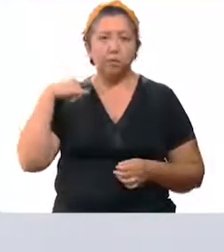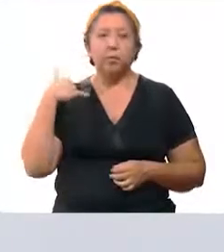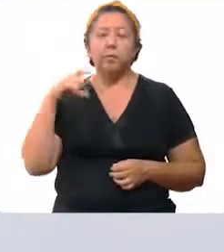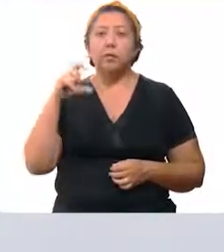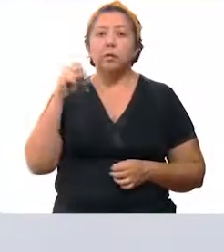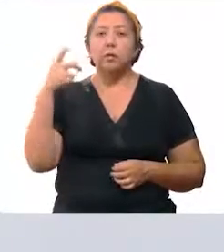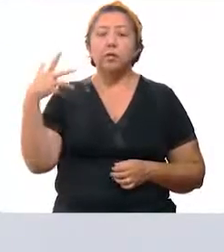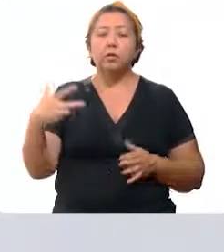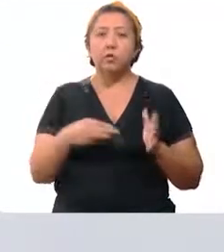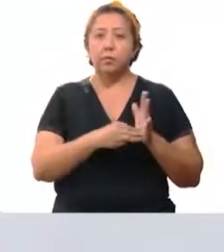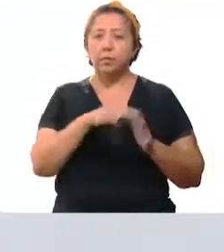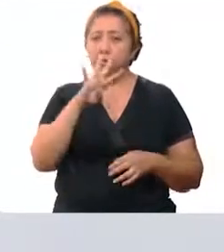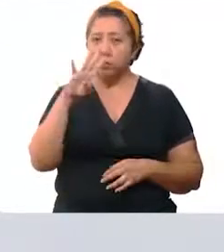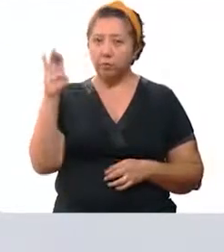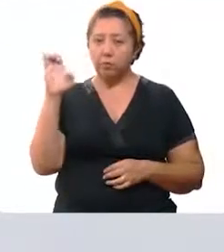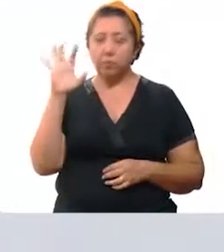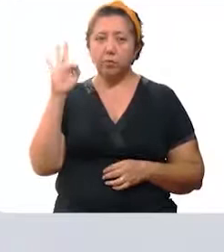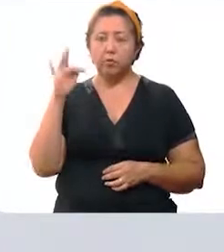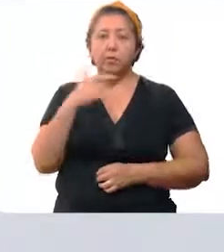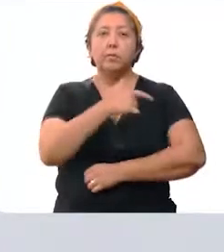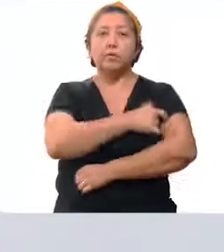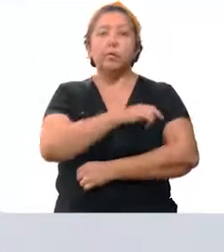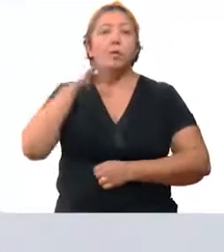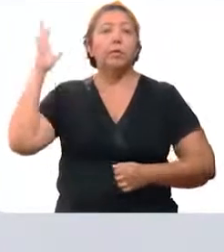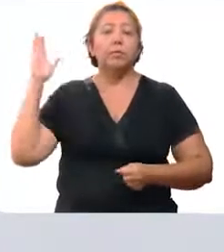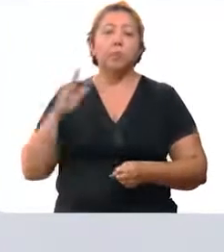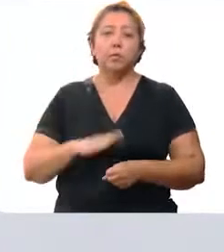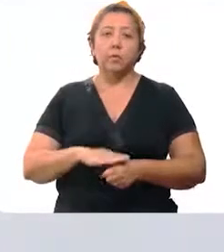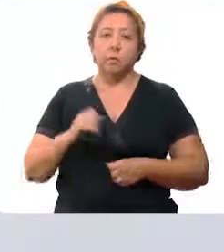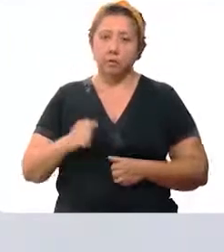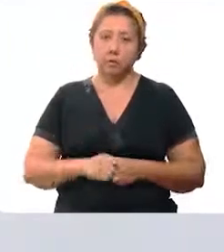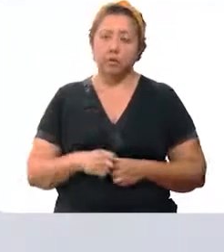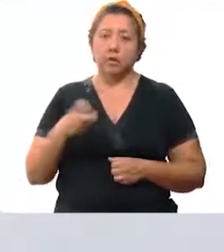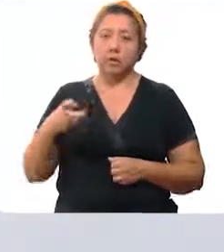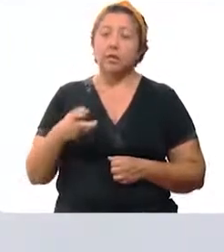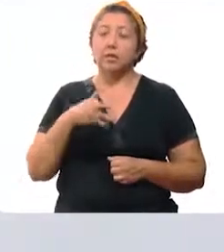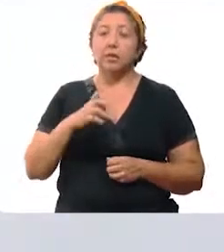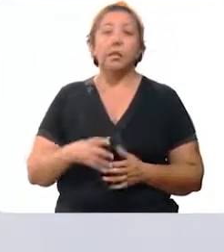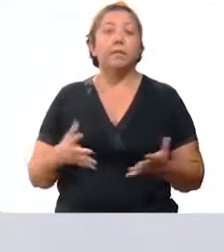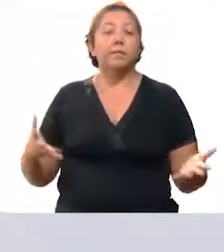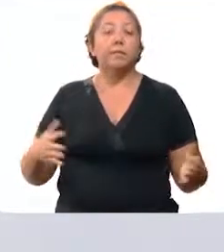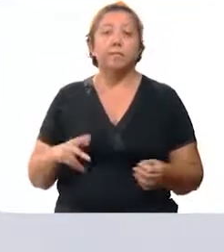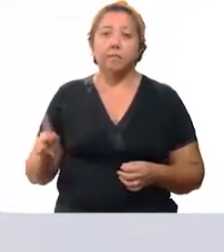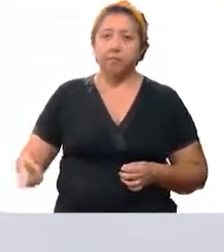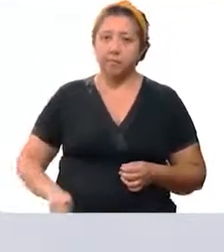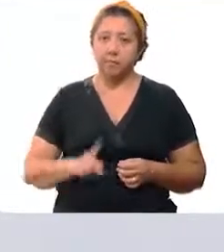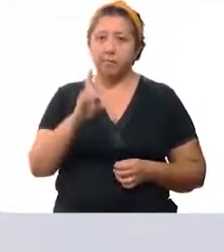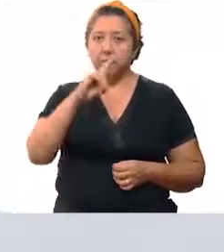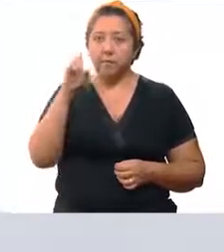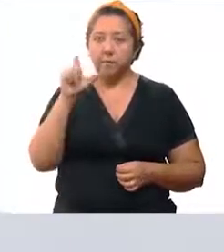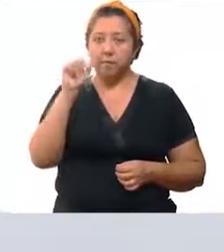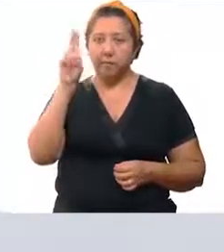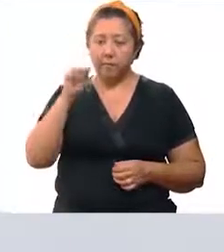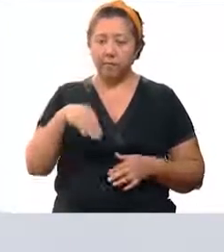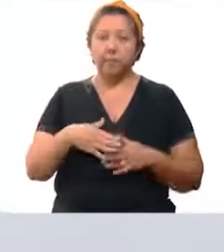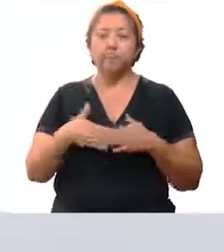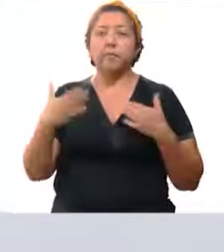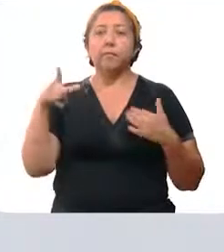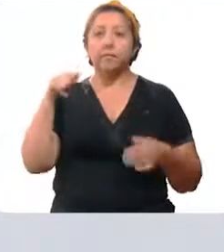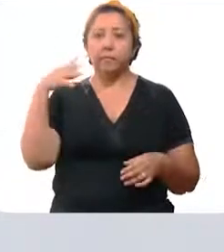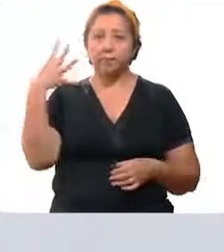lote de 28.440 vacunas para adultos mayores. Este lote se está aplicando en los municipios de Etzán, con un avance